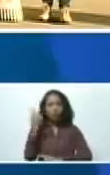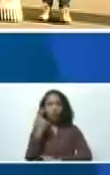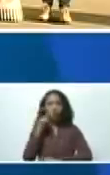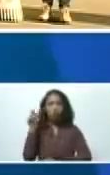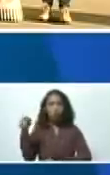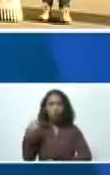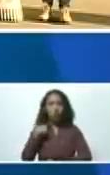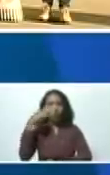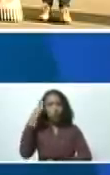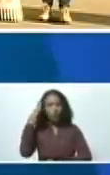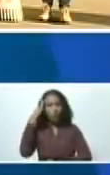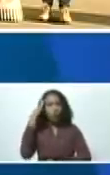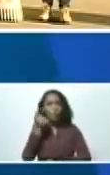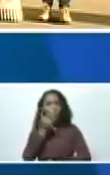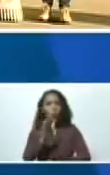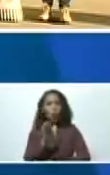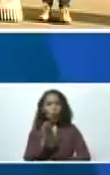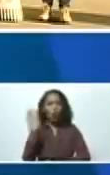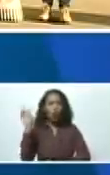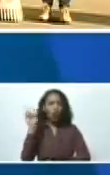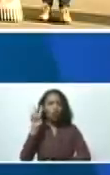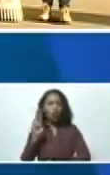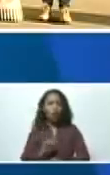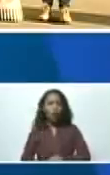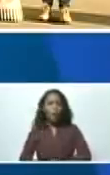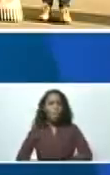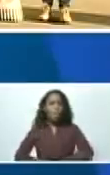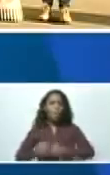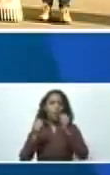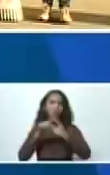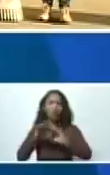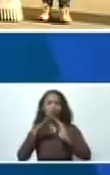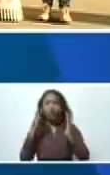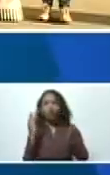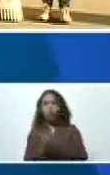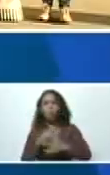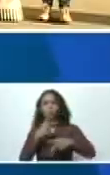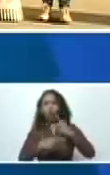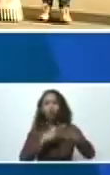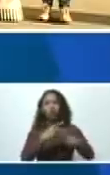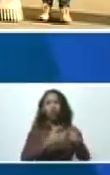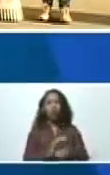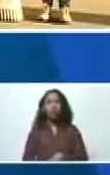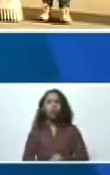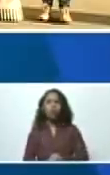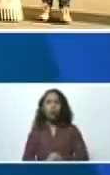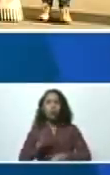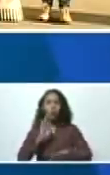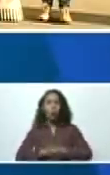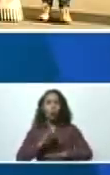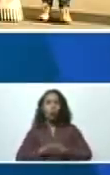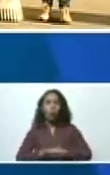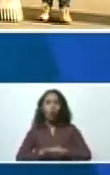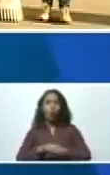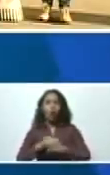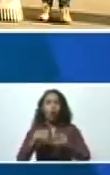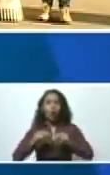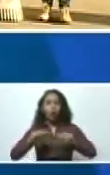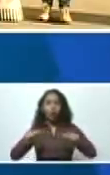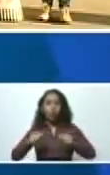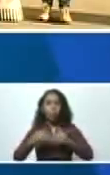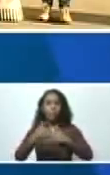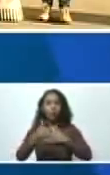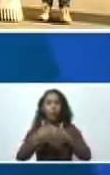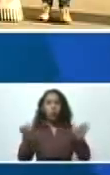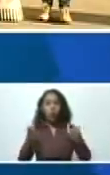lo sabemos, muy pronto Venezuela va a romper récord de producción por hectárea de maíz blanco y de